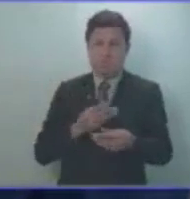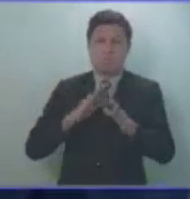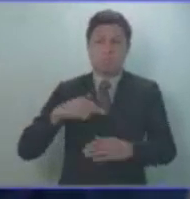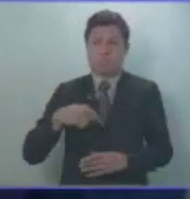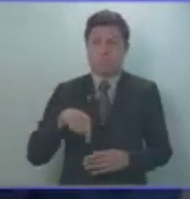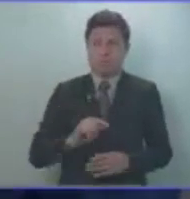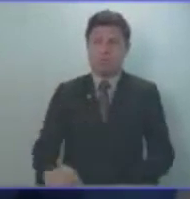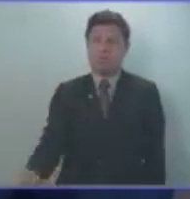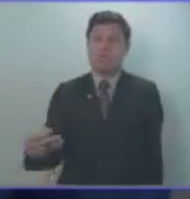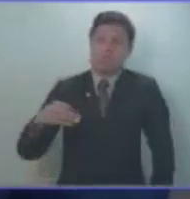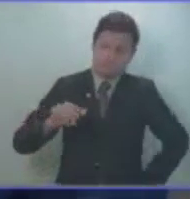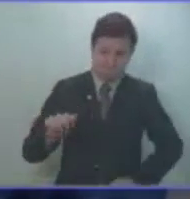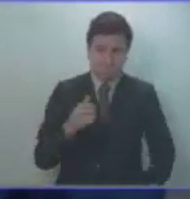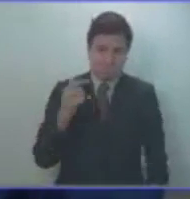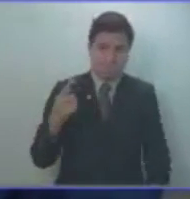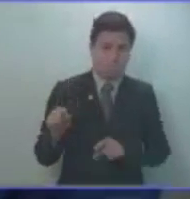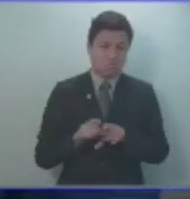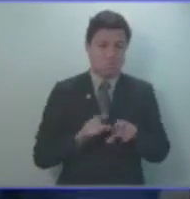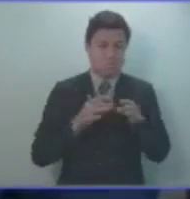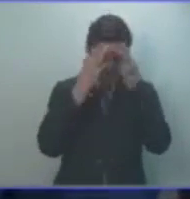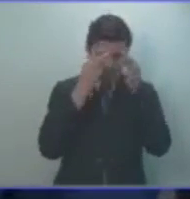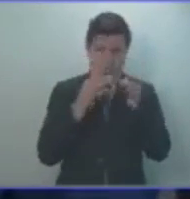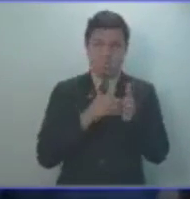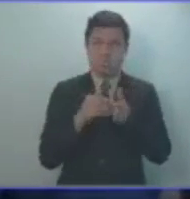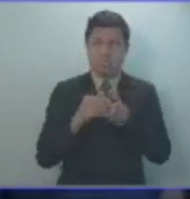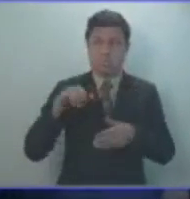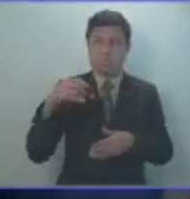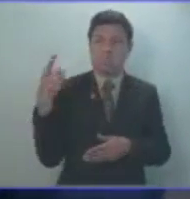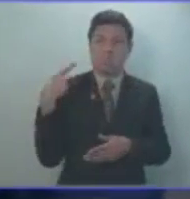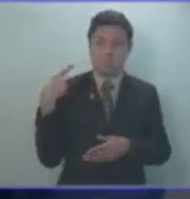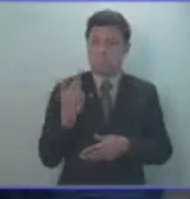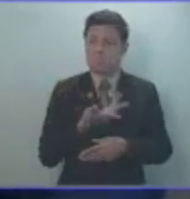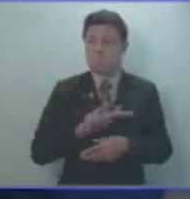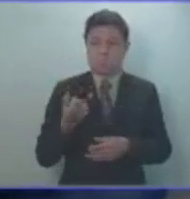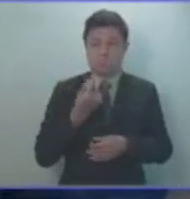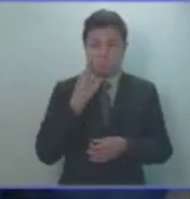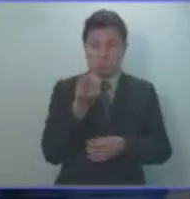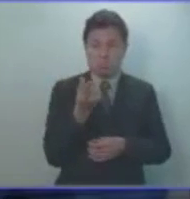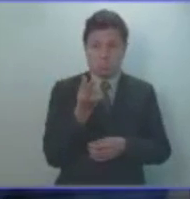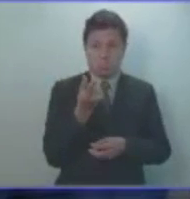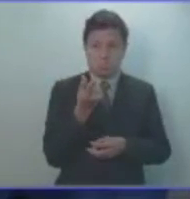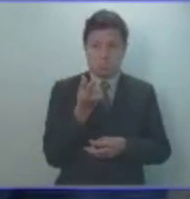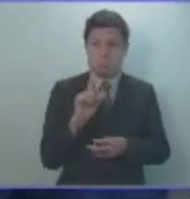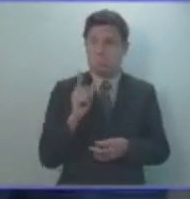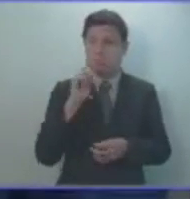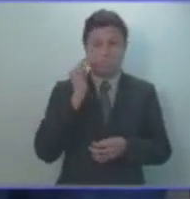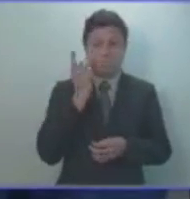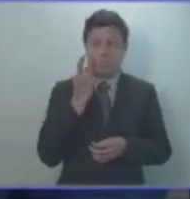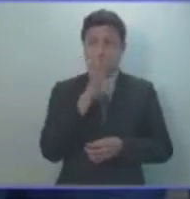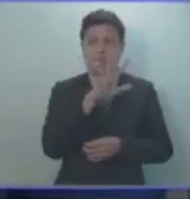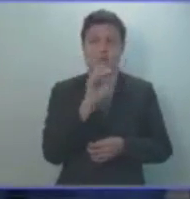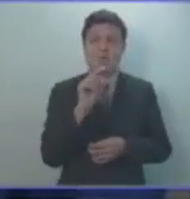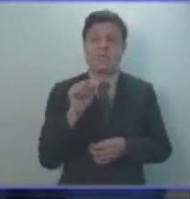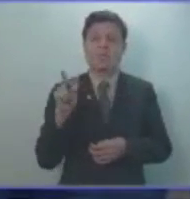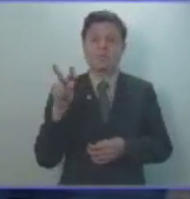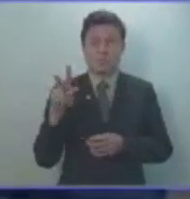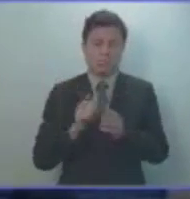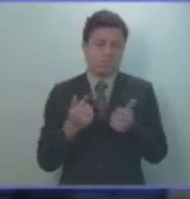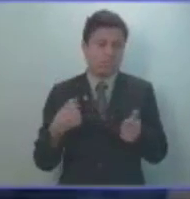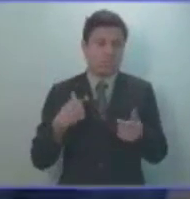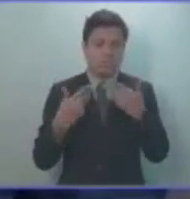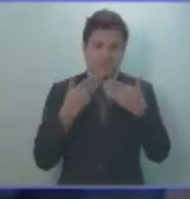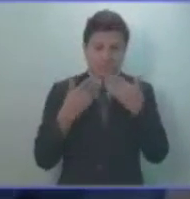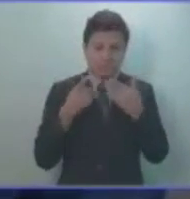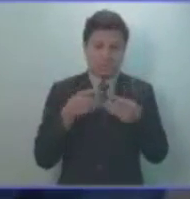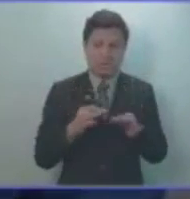este servidor con el resto de hermanos toma posesión en la Junta Directiva nos damos cuenta que no era 50.2, por eso he dicho que la